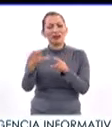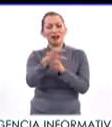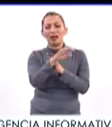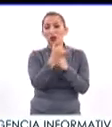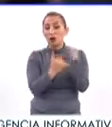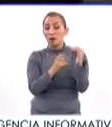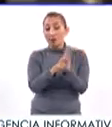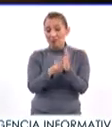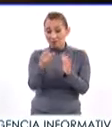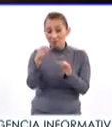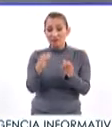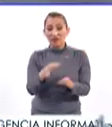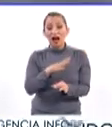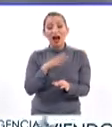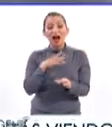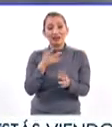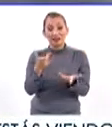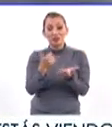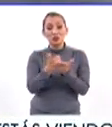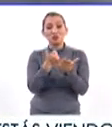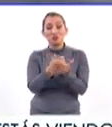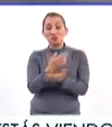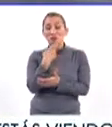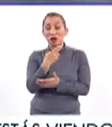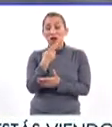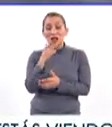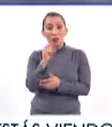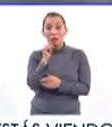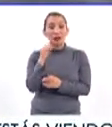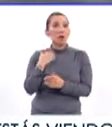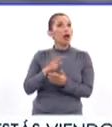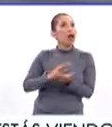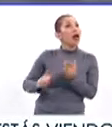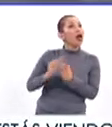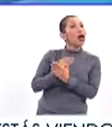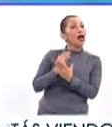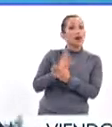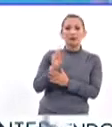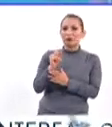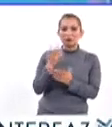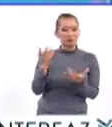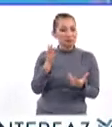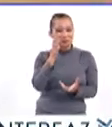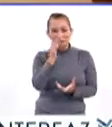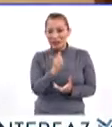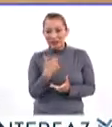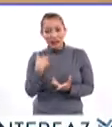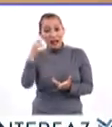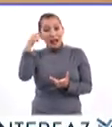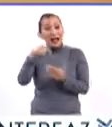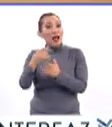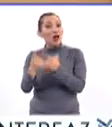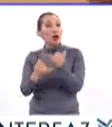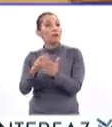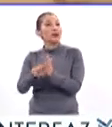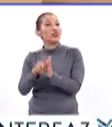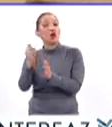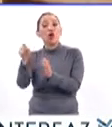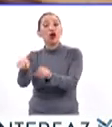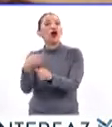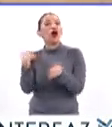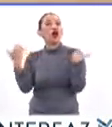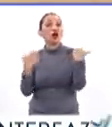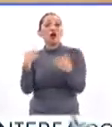el videojuego ya es una realidad y es innegable, no se puede tapar el sol con un dedo, haciendo pensar que el videojuego sigue siendo un